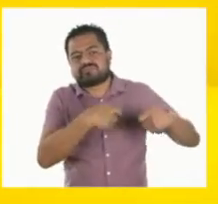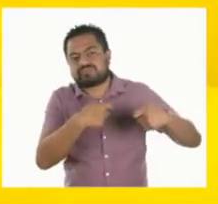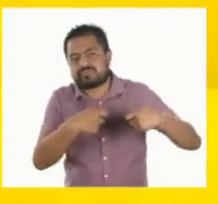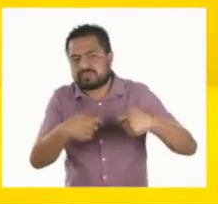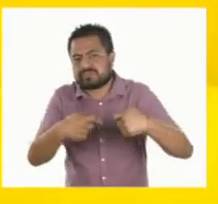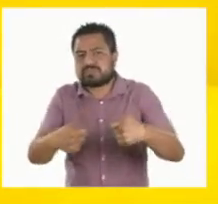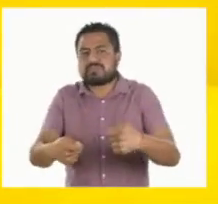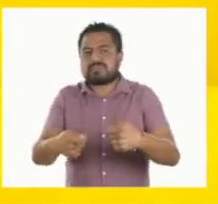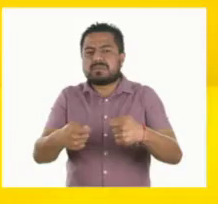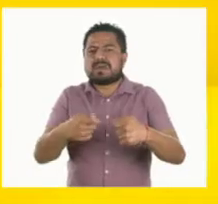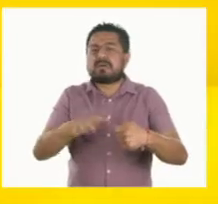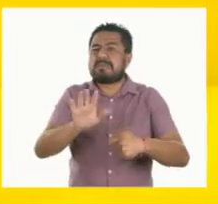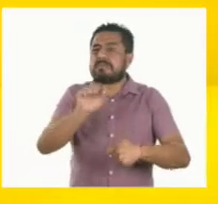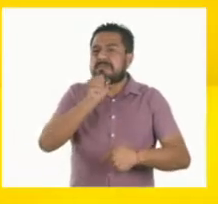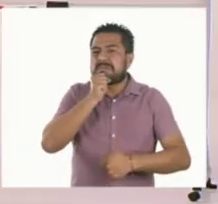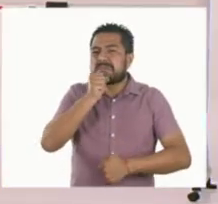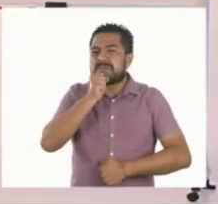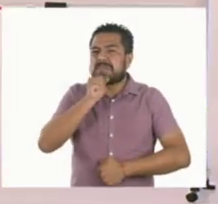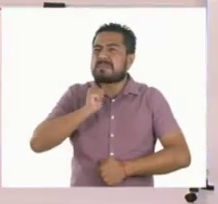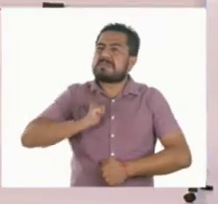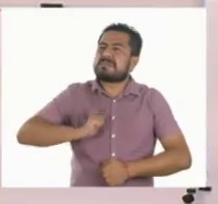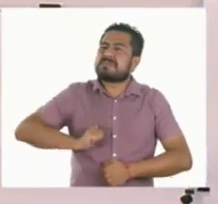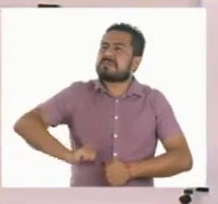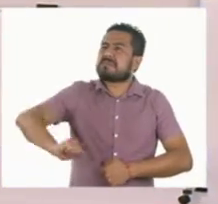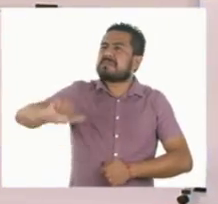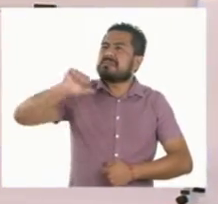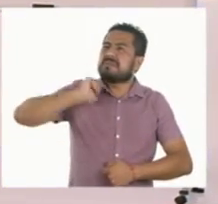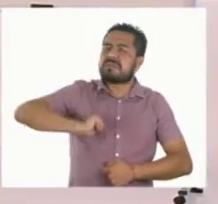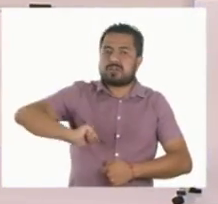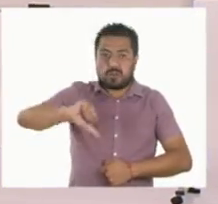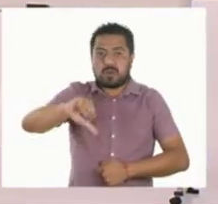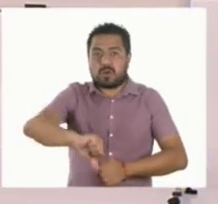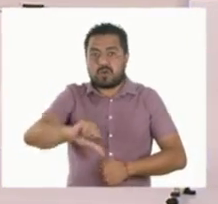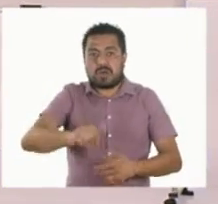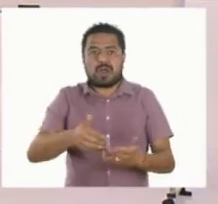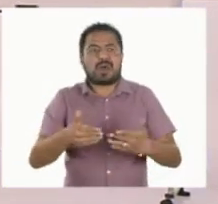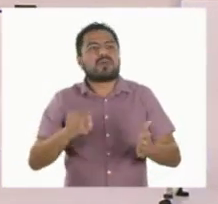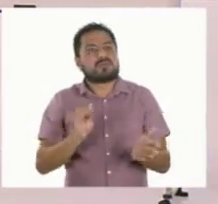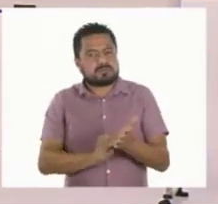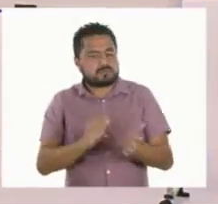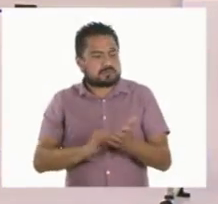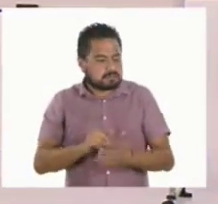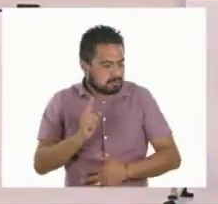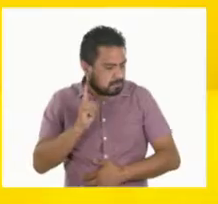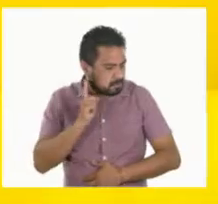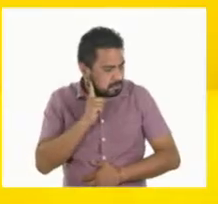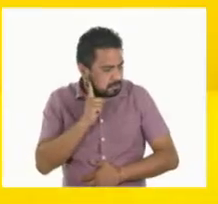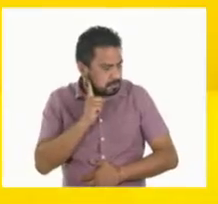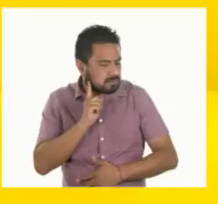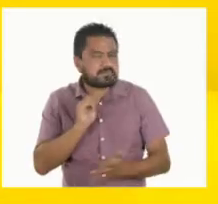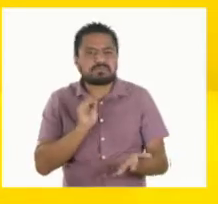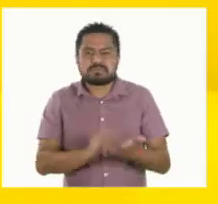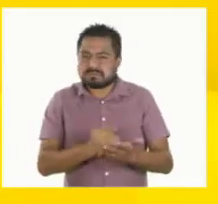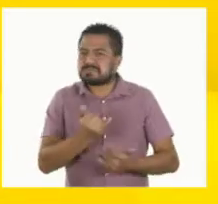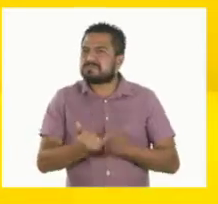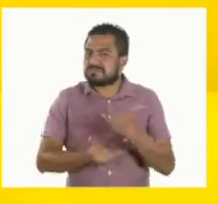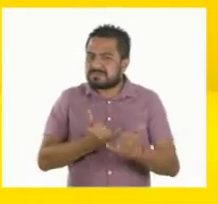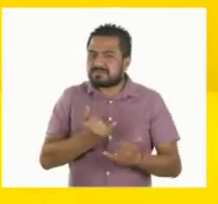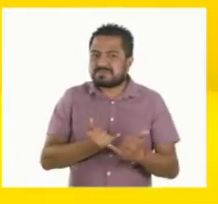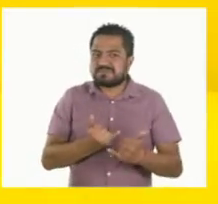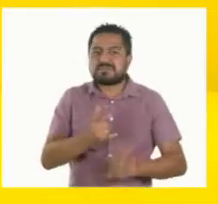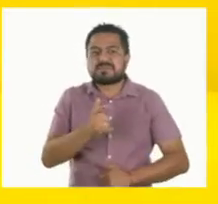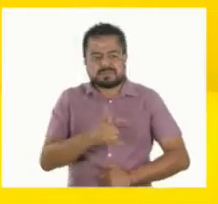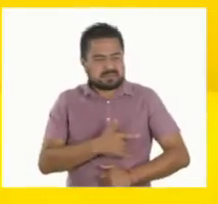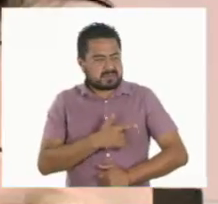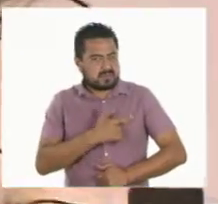generación. Y a pesar de que sean viejitas, hoy en día la seguimos escuchando y la seguimos jugando. ¿Qué